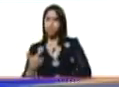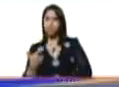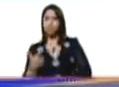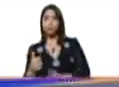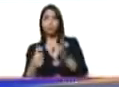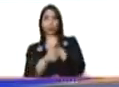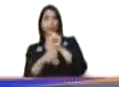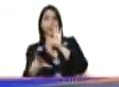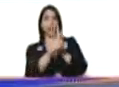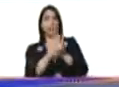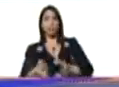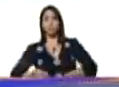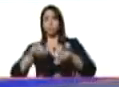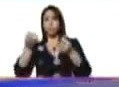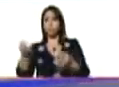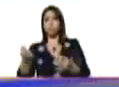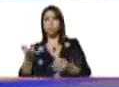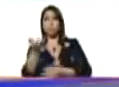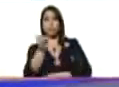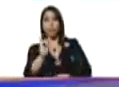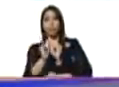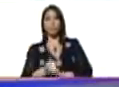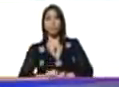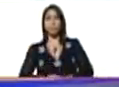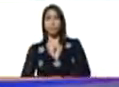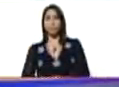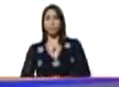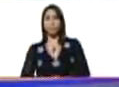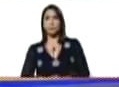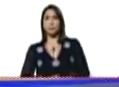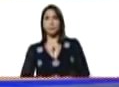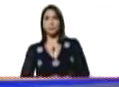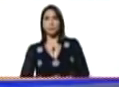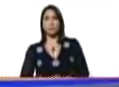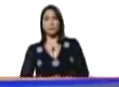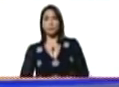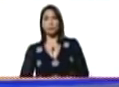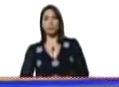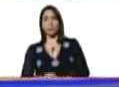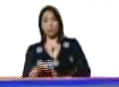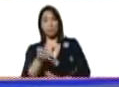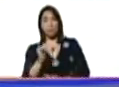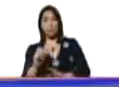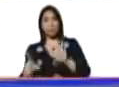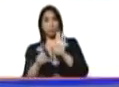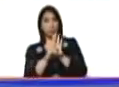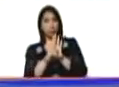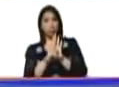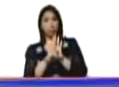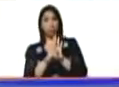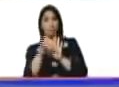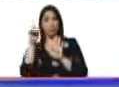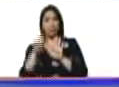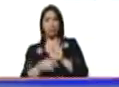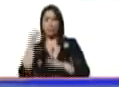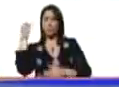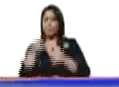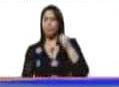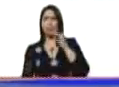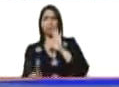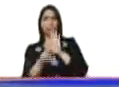ley presentada estuviera lo que el objeto de la ley, la finalidad de la ley,